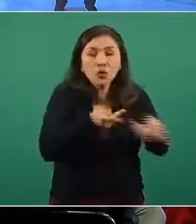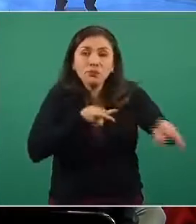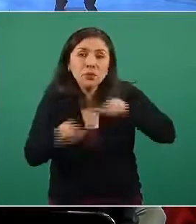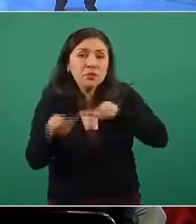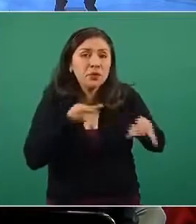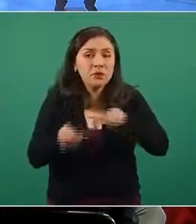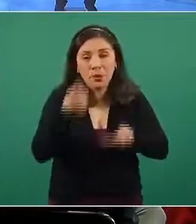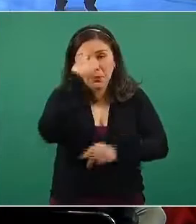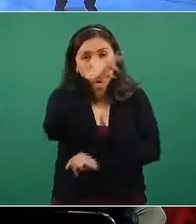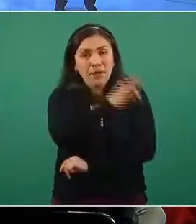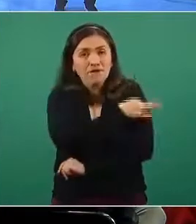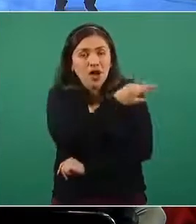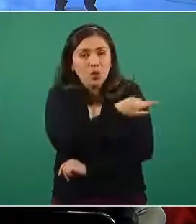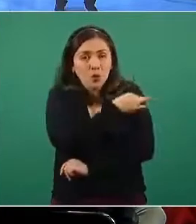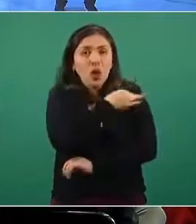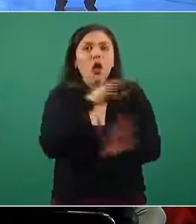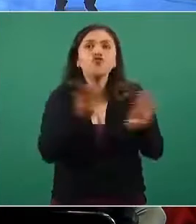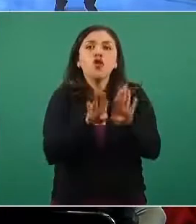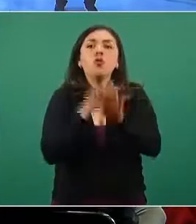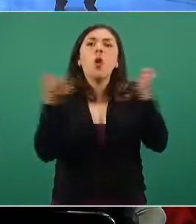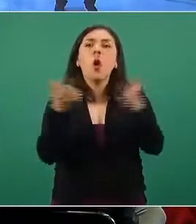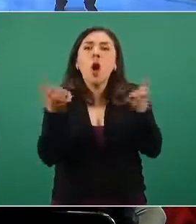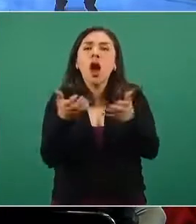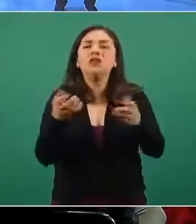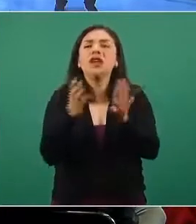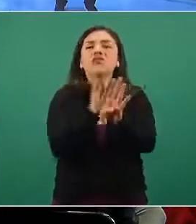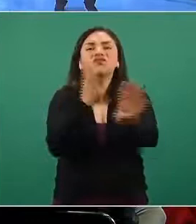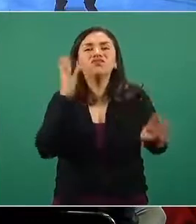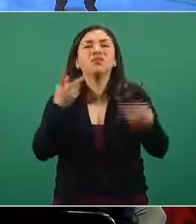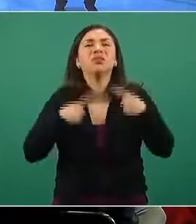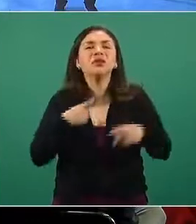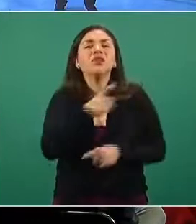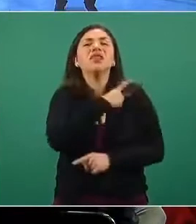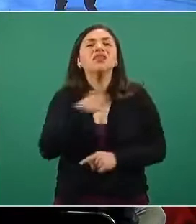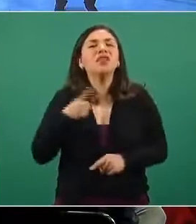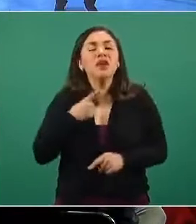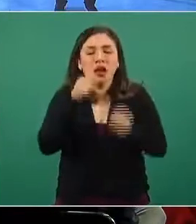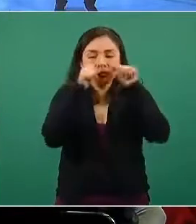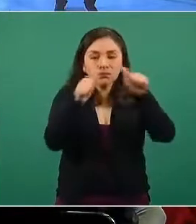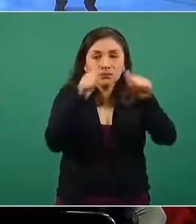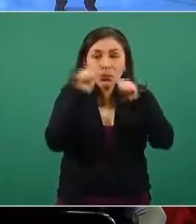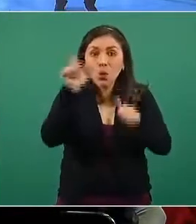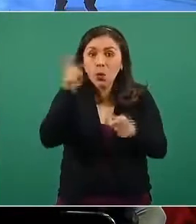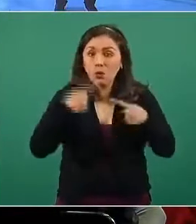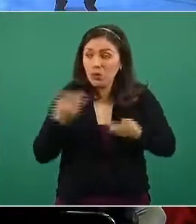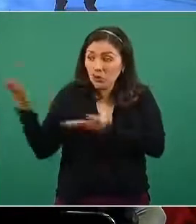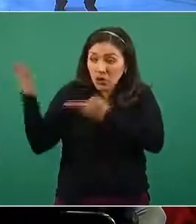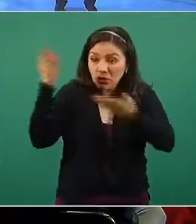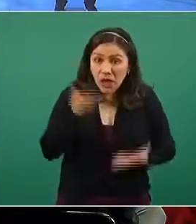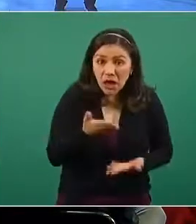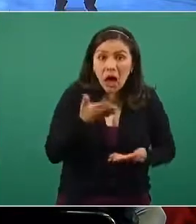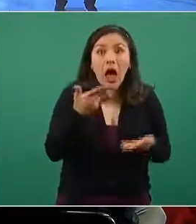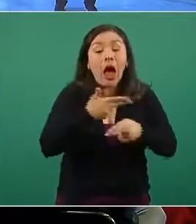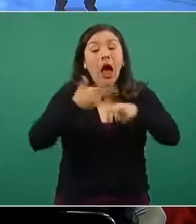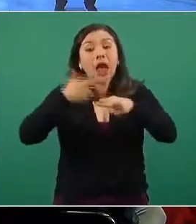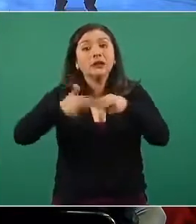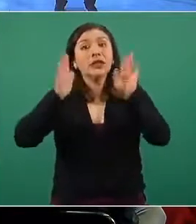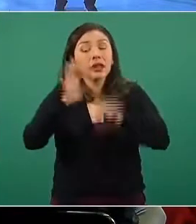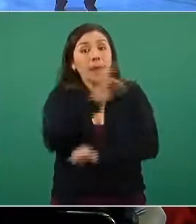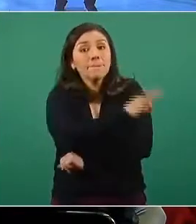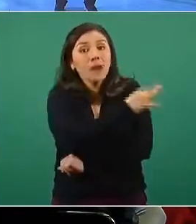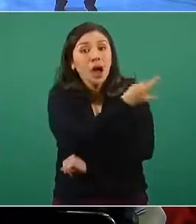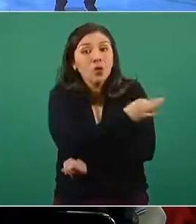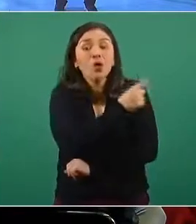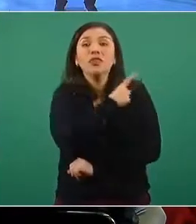de la vacunación en relación a todo el proceso que tiene que seguir una persona desde que llega hasta que recibe la vacuna,